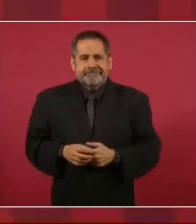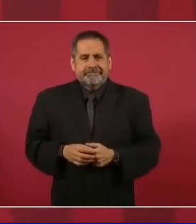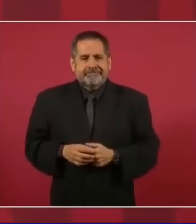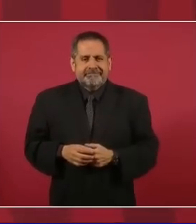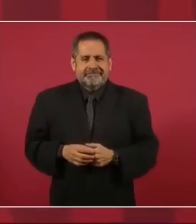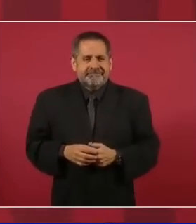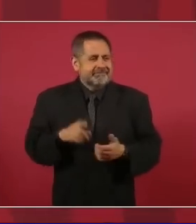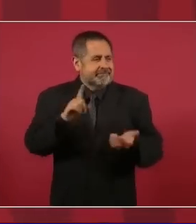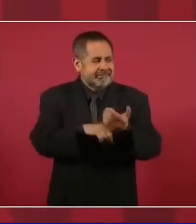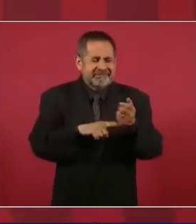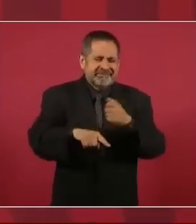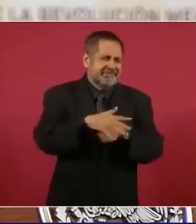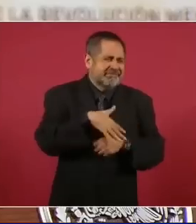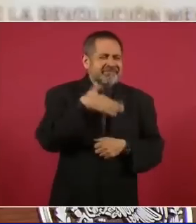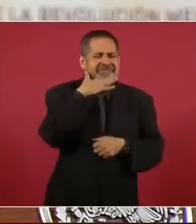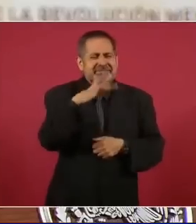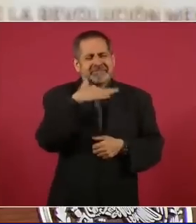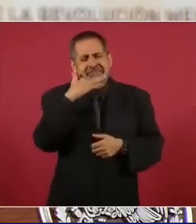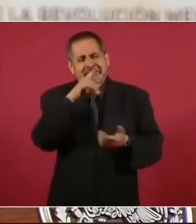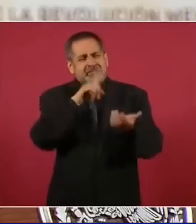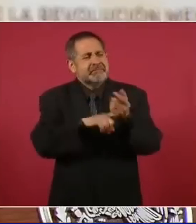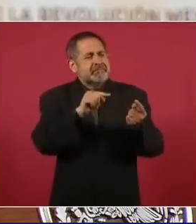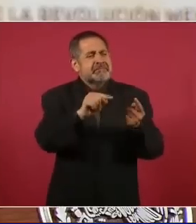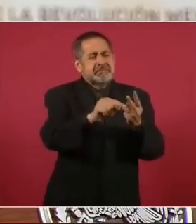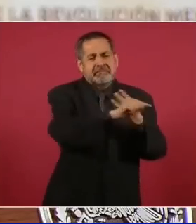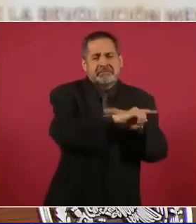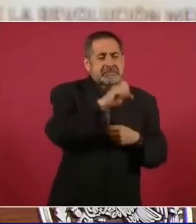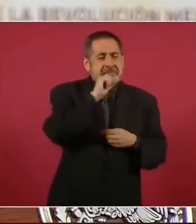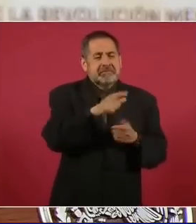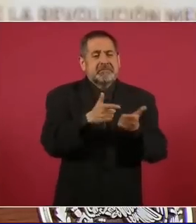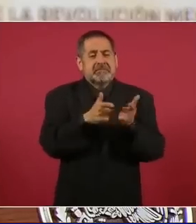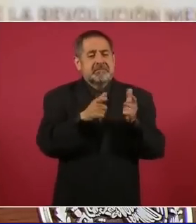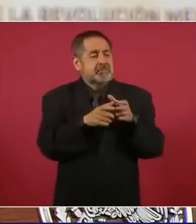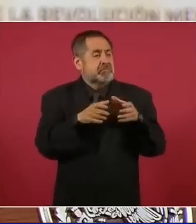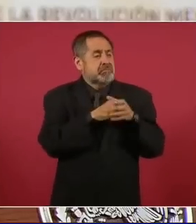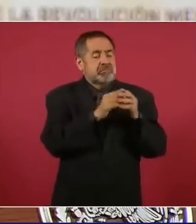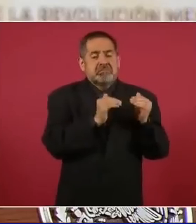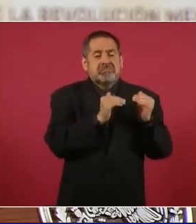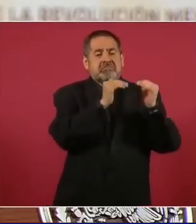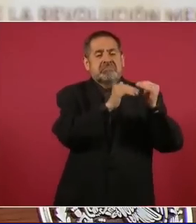había una gran corrupción también de las élites.